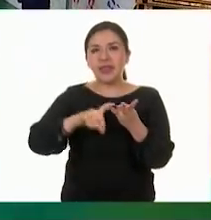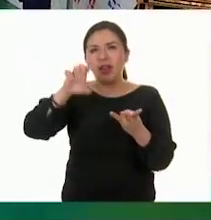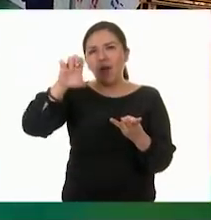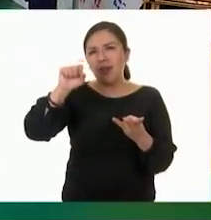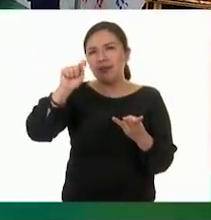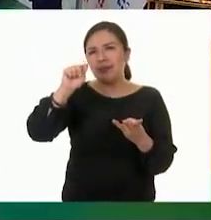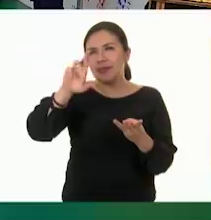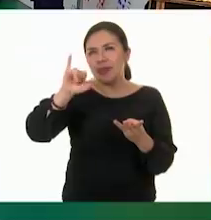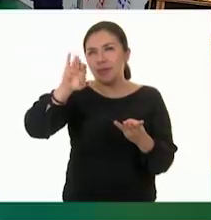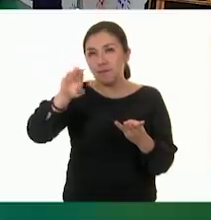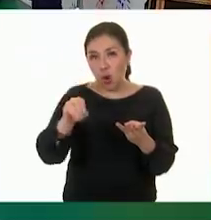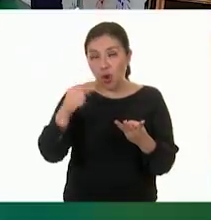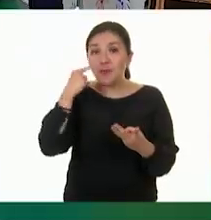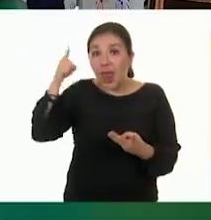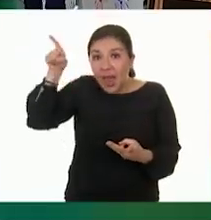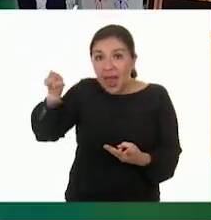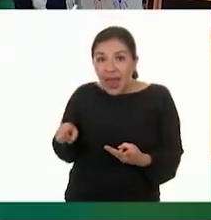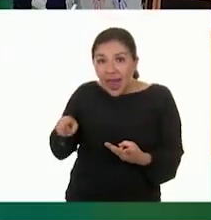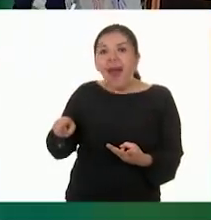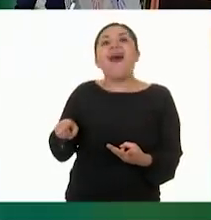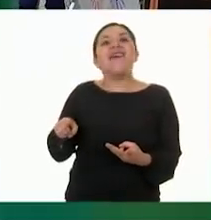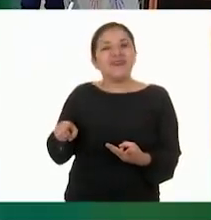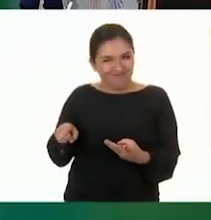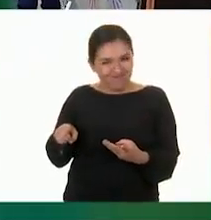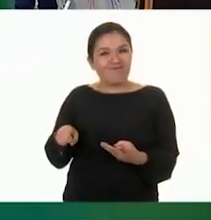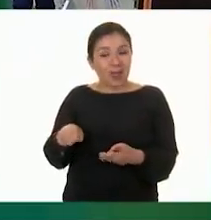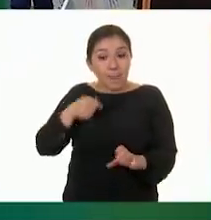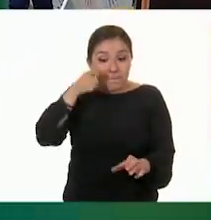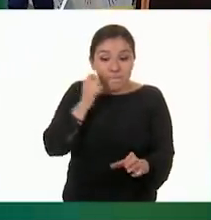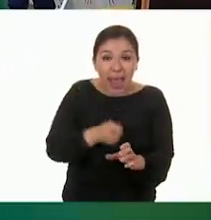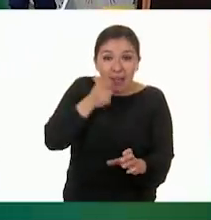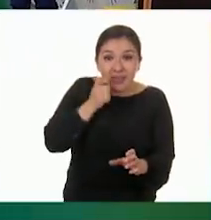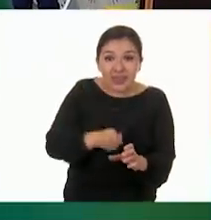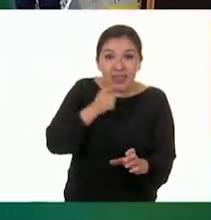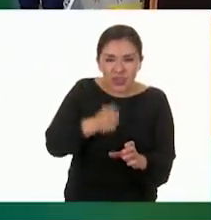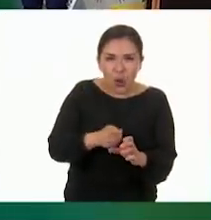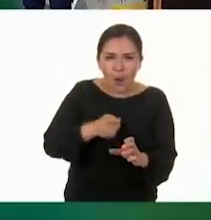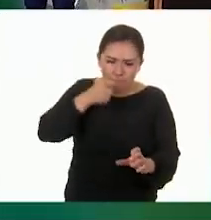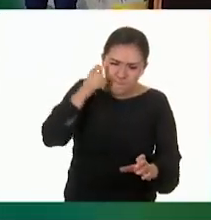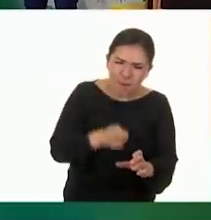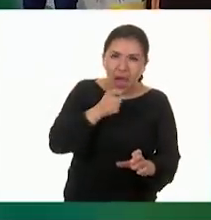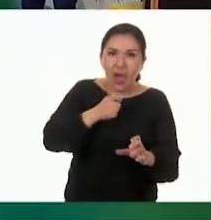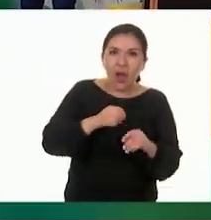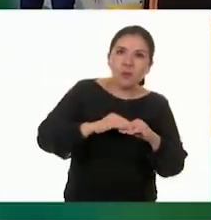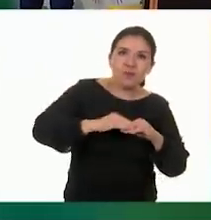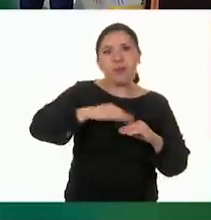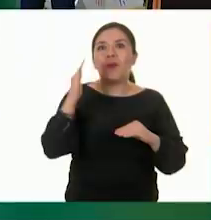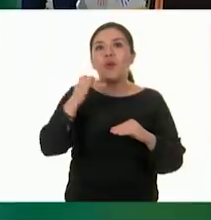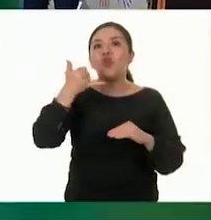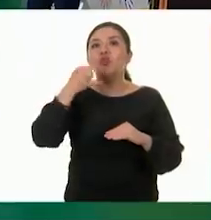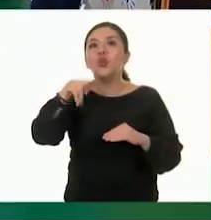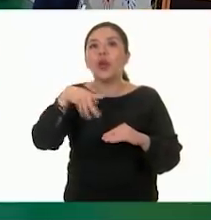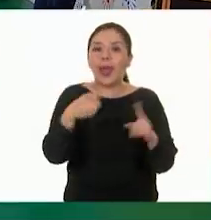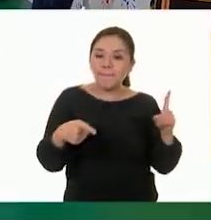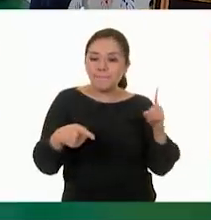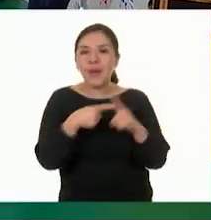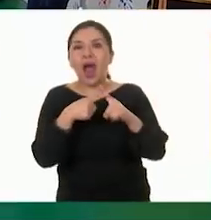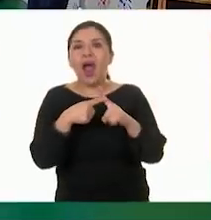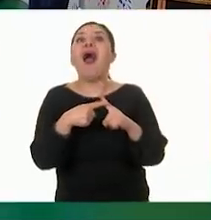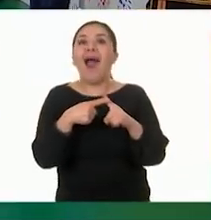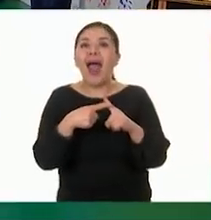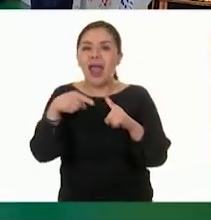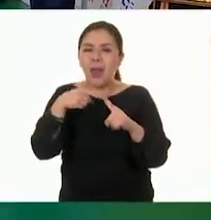estribo. Mm. Es decir, el martillo vibra y le pega al yunque. Ajá. El yunque